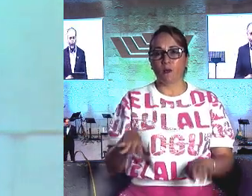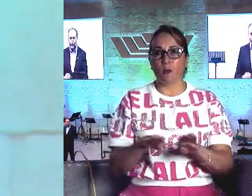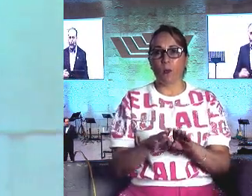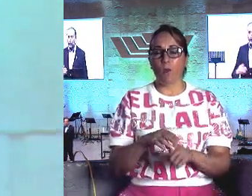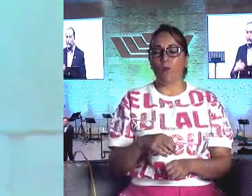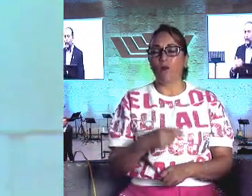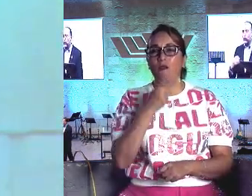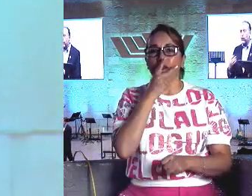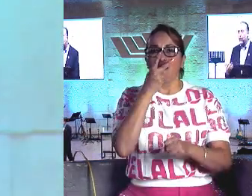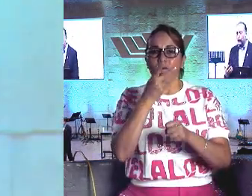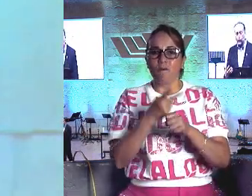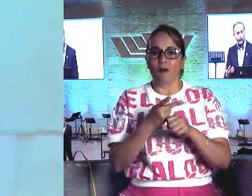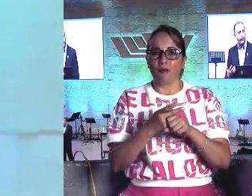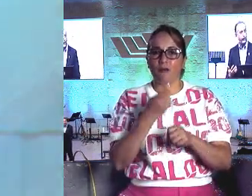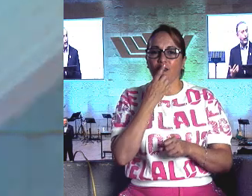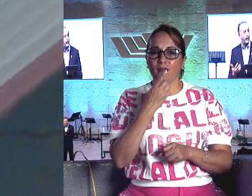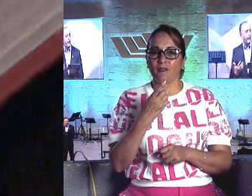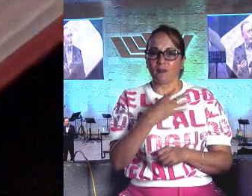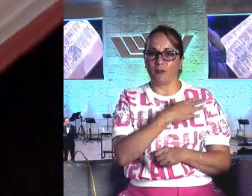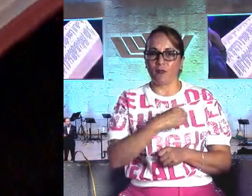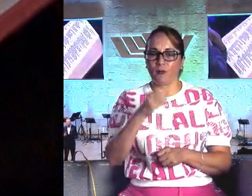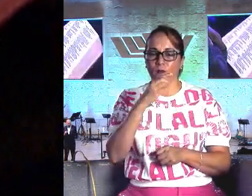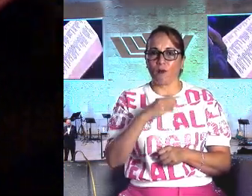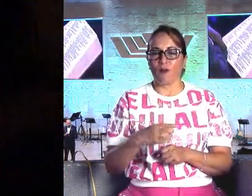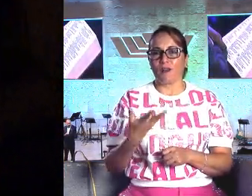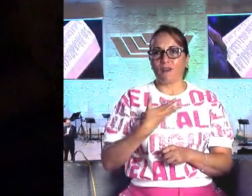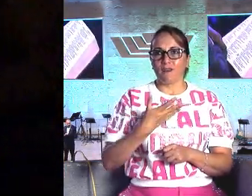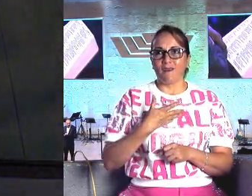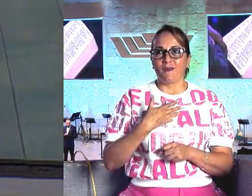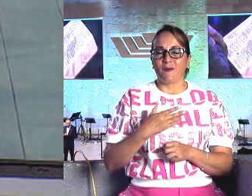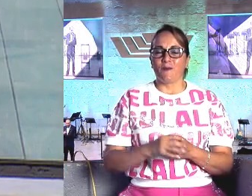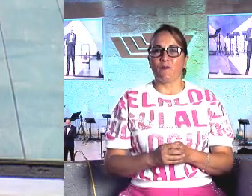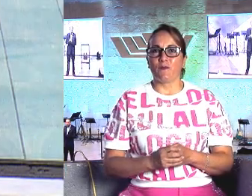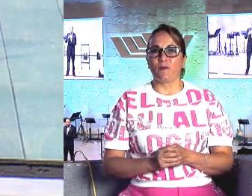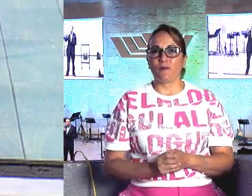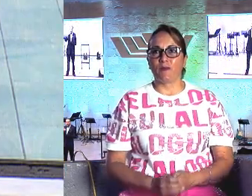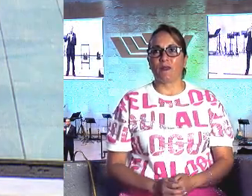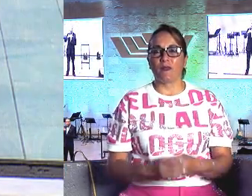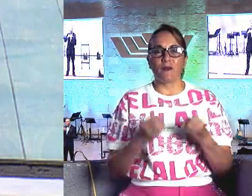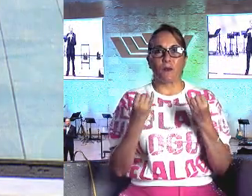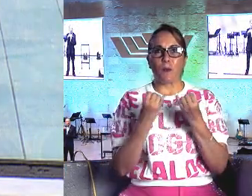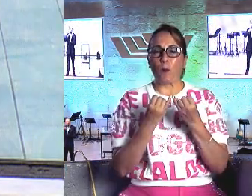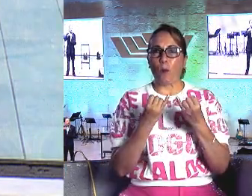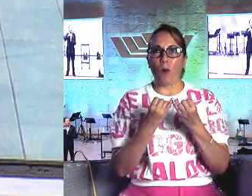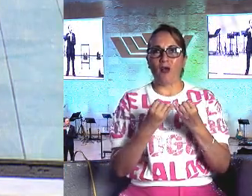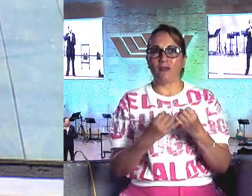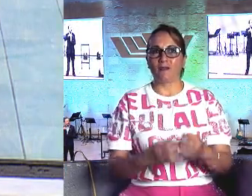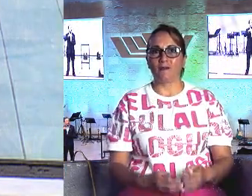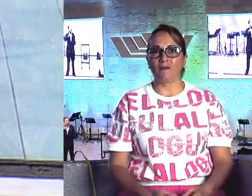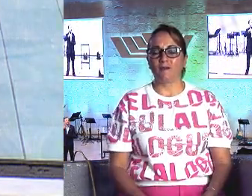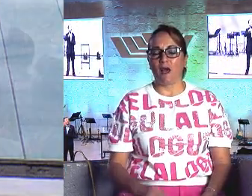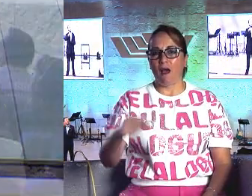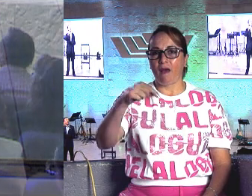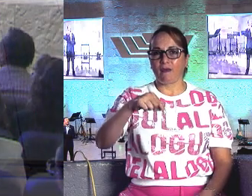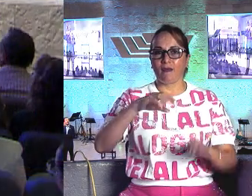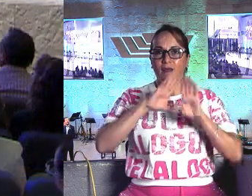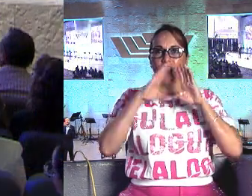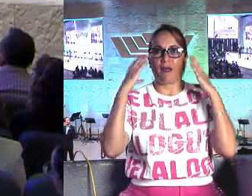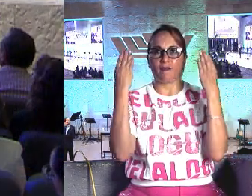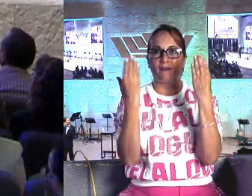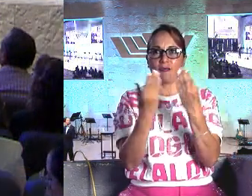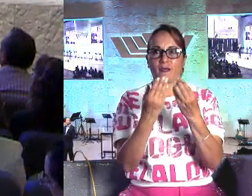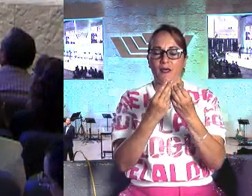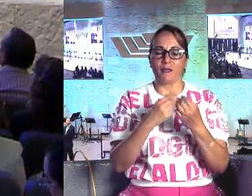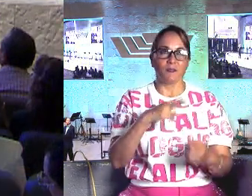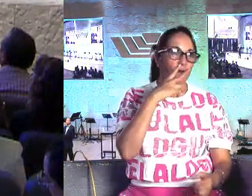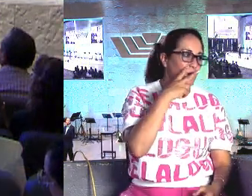este es mi Hijo amado, en quien tengo complacencia, desde nuestra perspectiva, tú y yo aquí en la tierra tenemos que voltear al cielo y